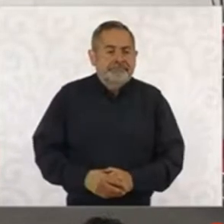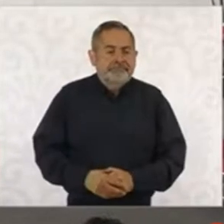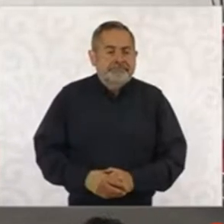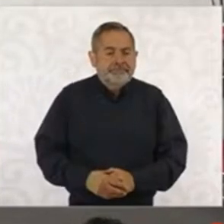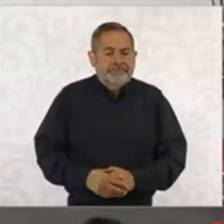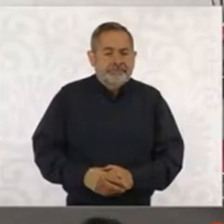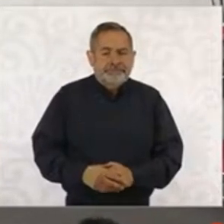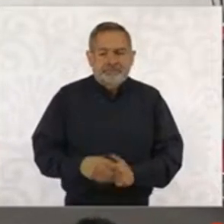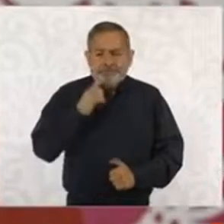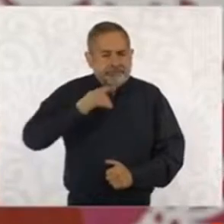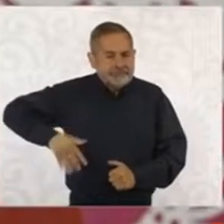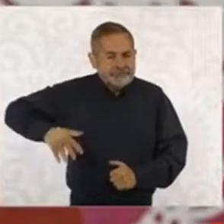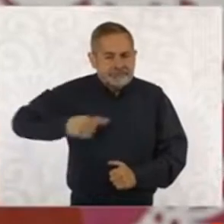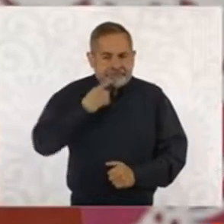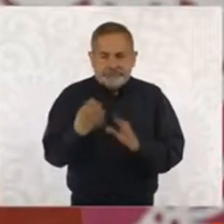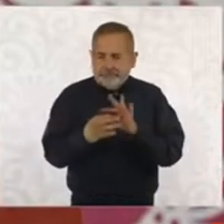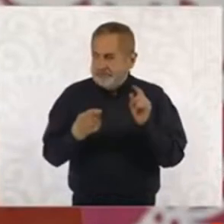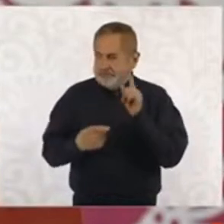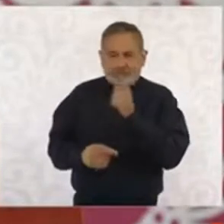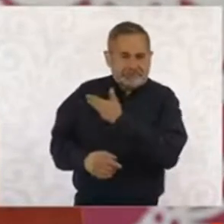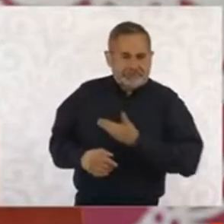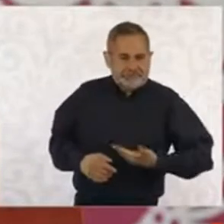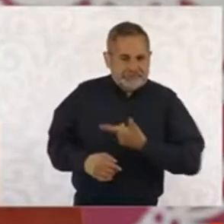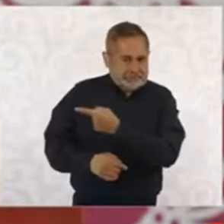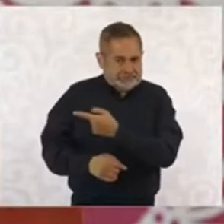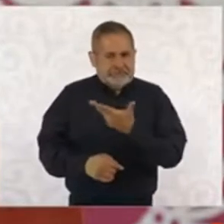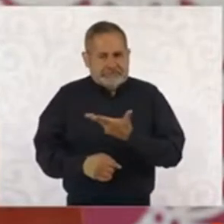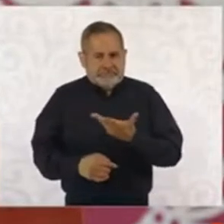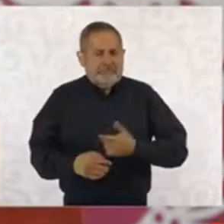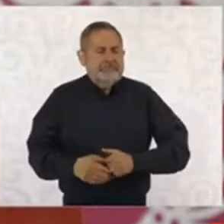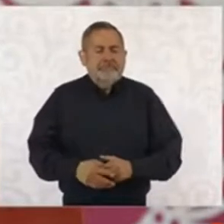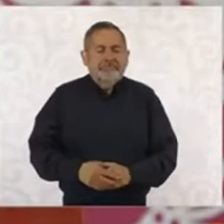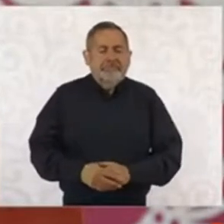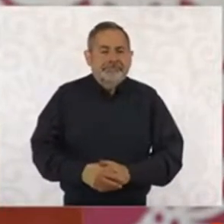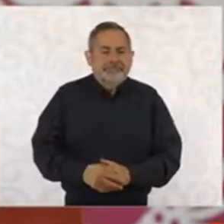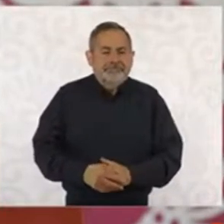Y como lo comentaba nuestra presidenta,